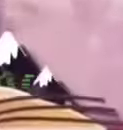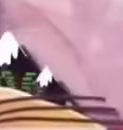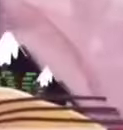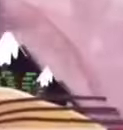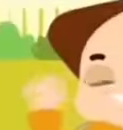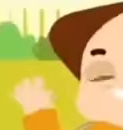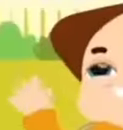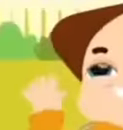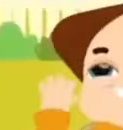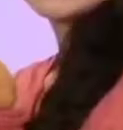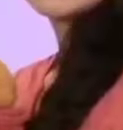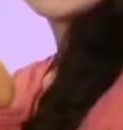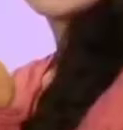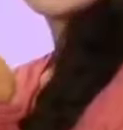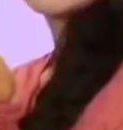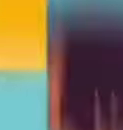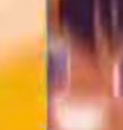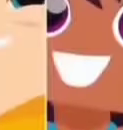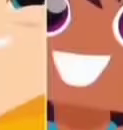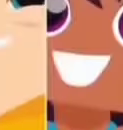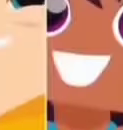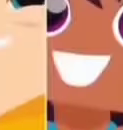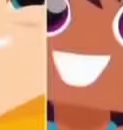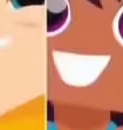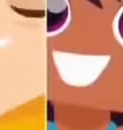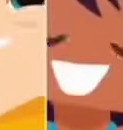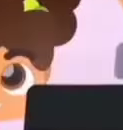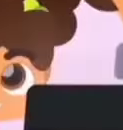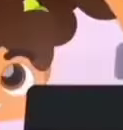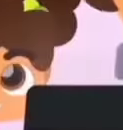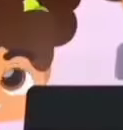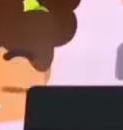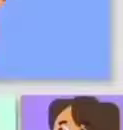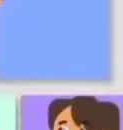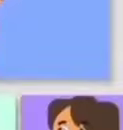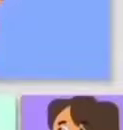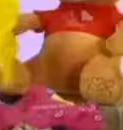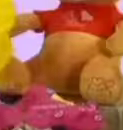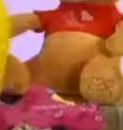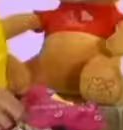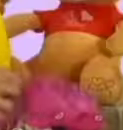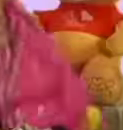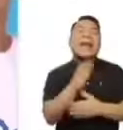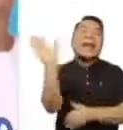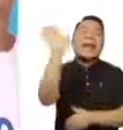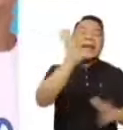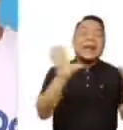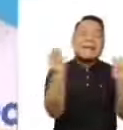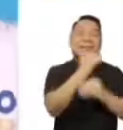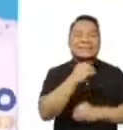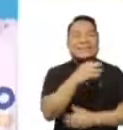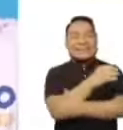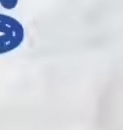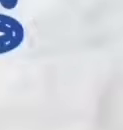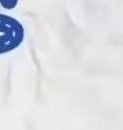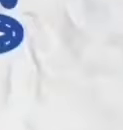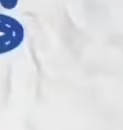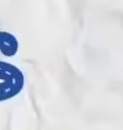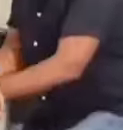Un espacio para fomentar el desarrollo integral de las capacidades de todos y todas. De lunes a jueves a las 11 de la mañana.